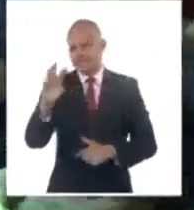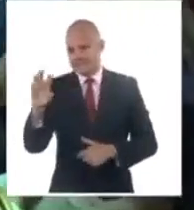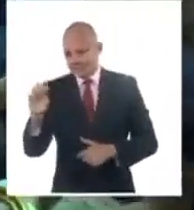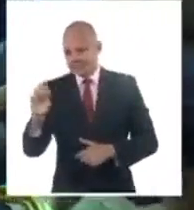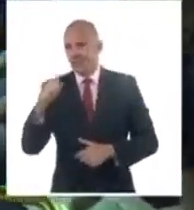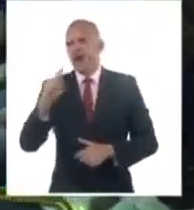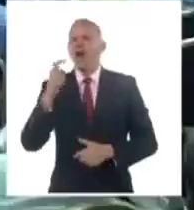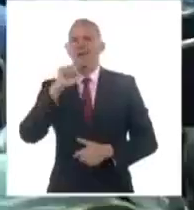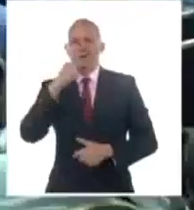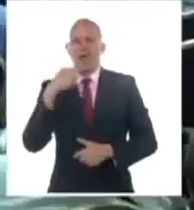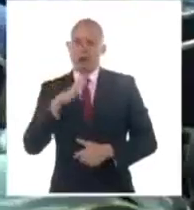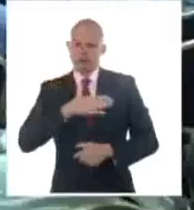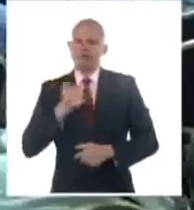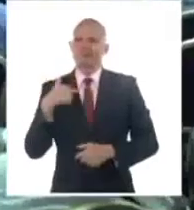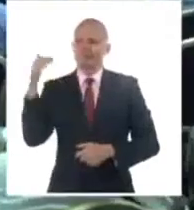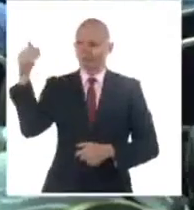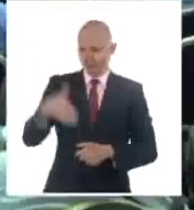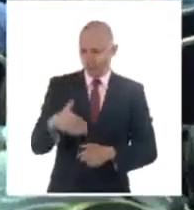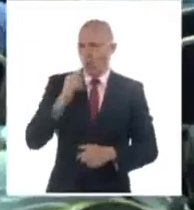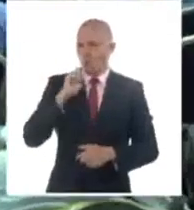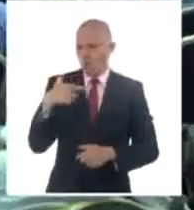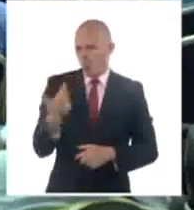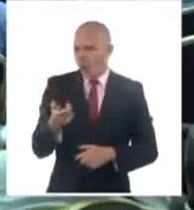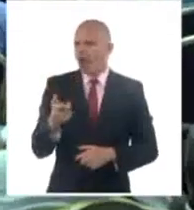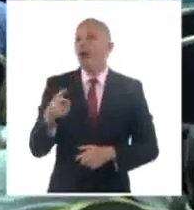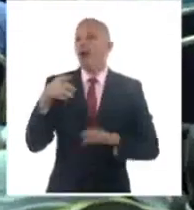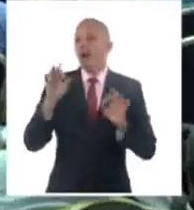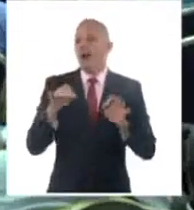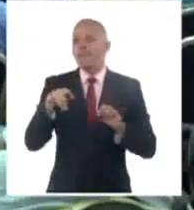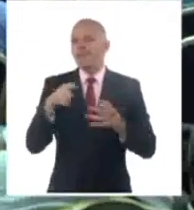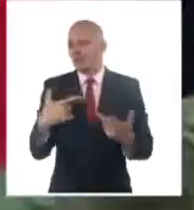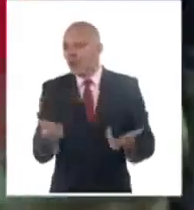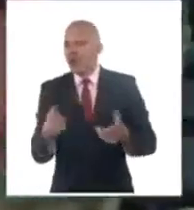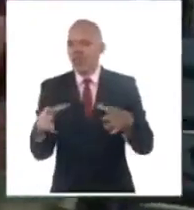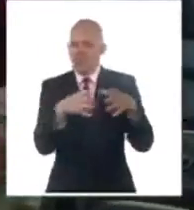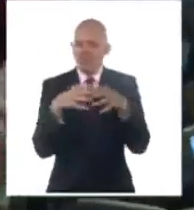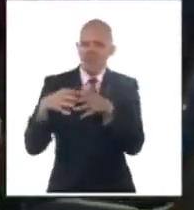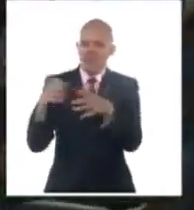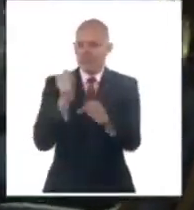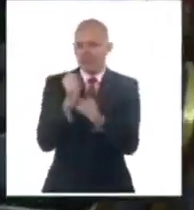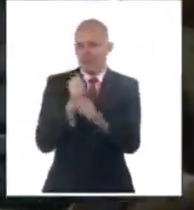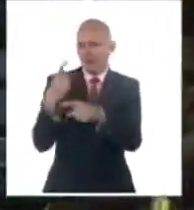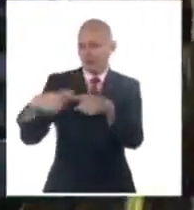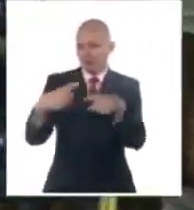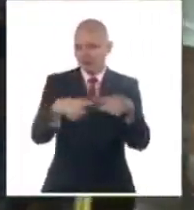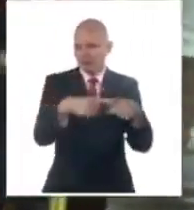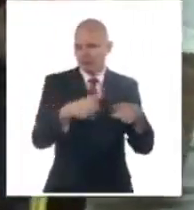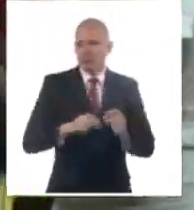organizaciones políticas y movimientos sociales y sindicales provenientes de Estados Unidos.